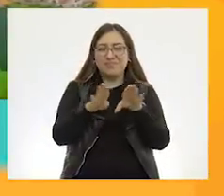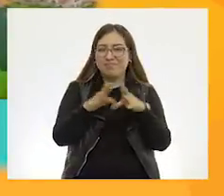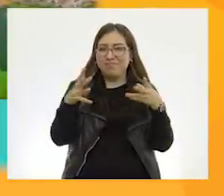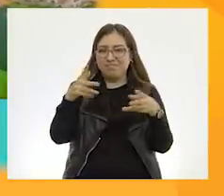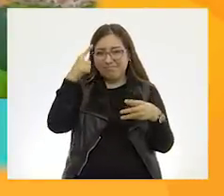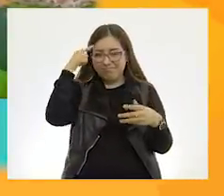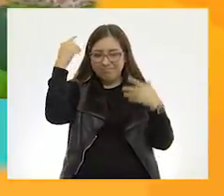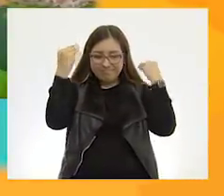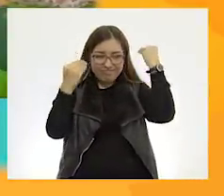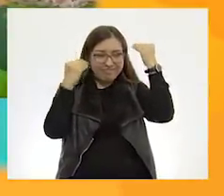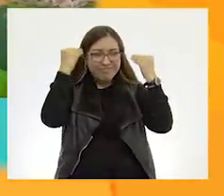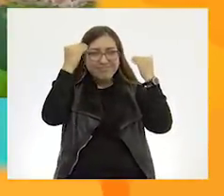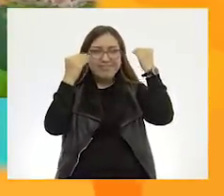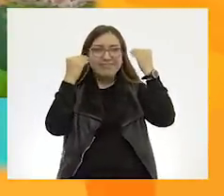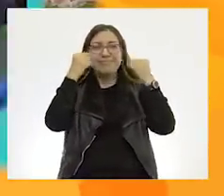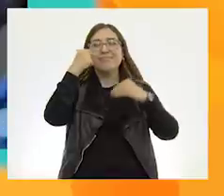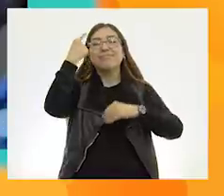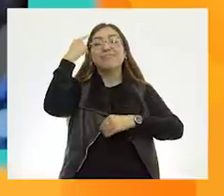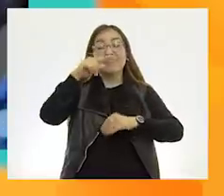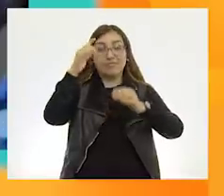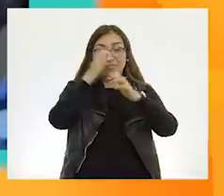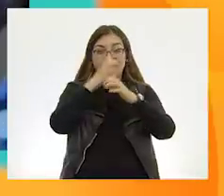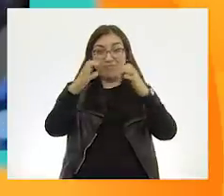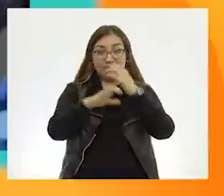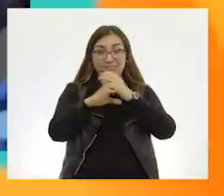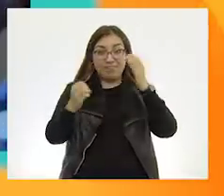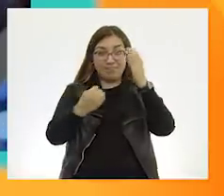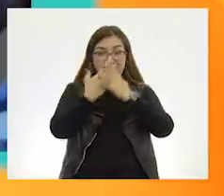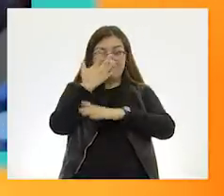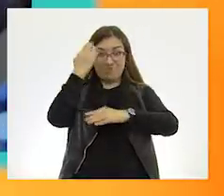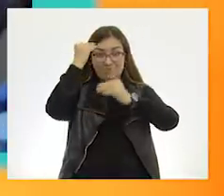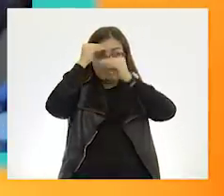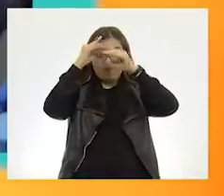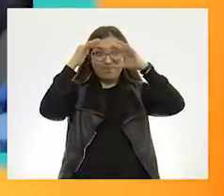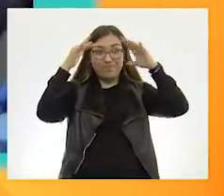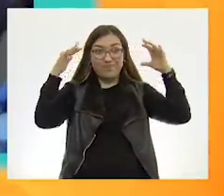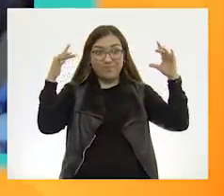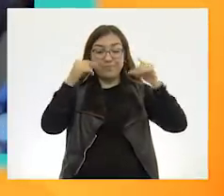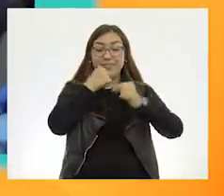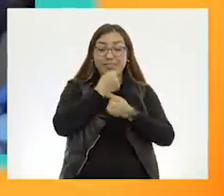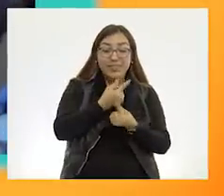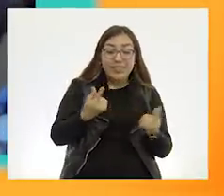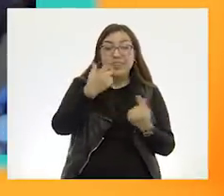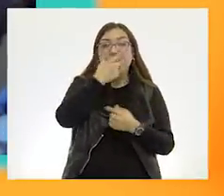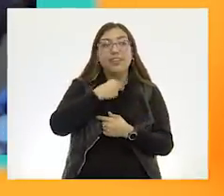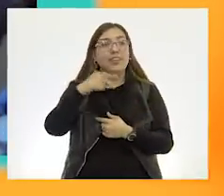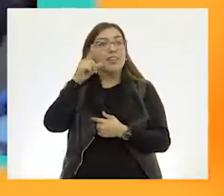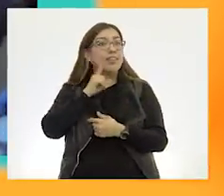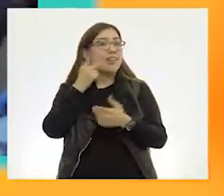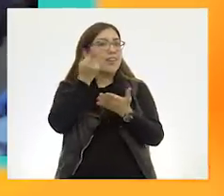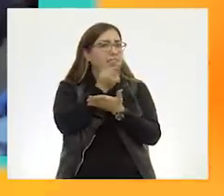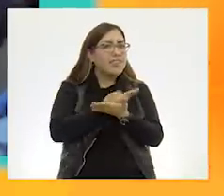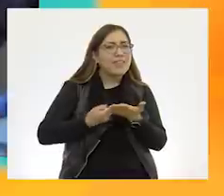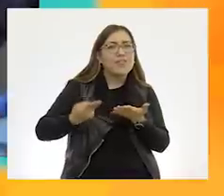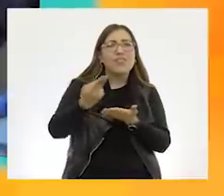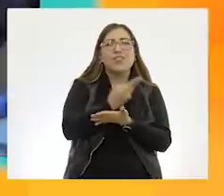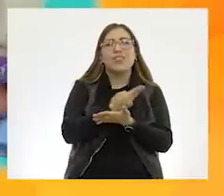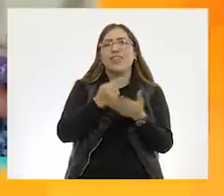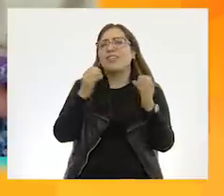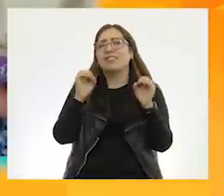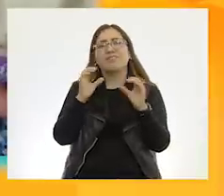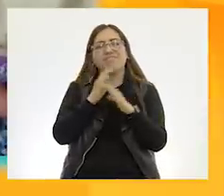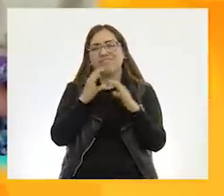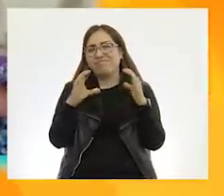básicos para el desarrollo de la imaginación. Cuando las niñas y los niños dibujan o modelan un personaje,